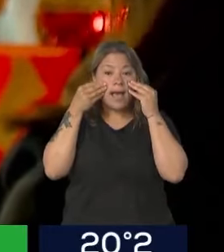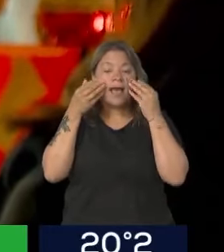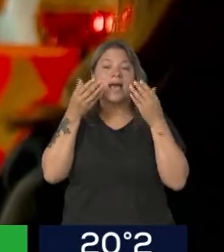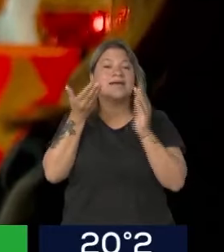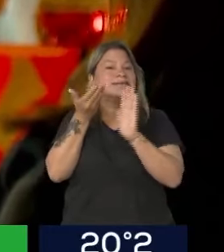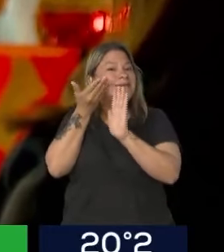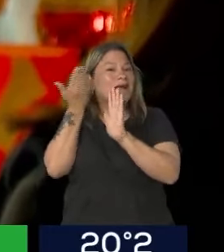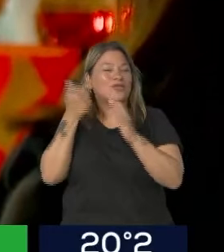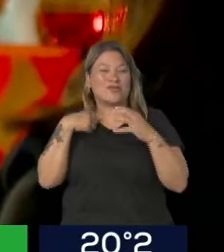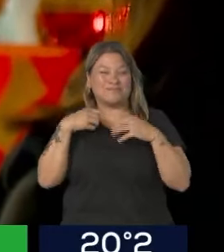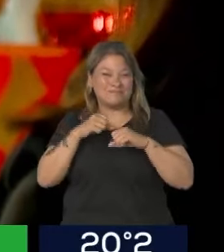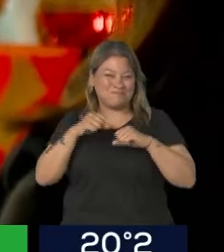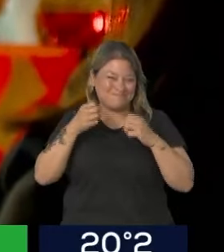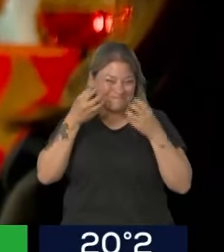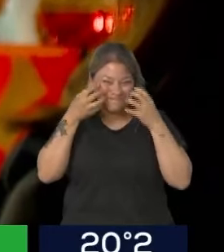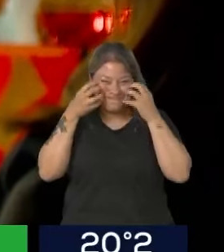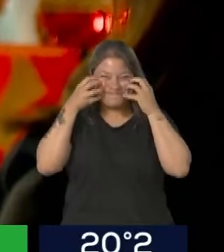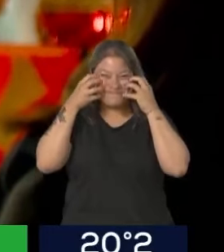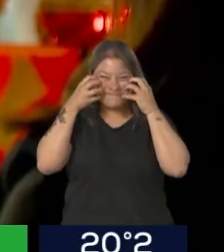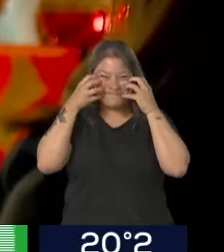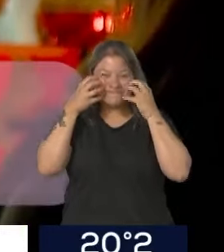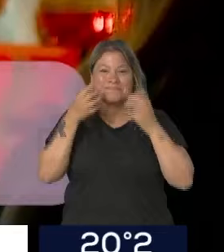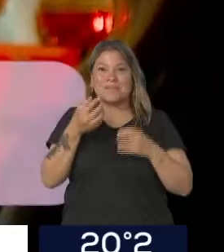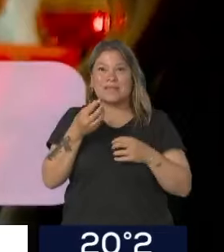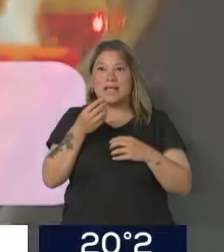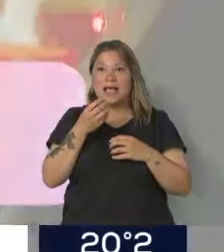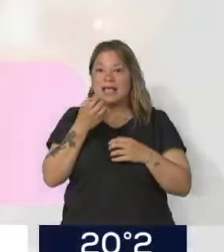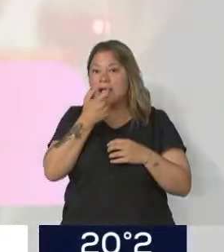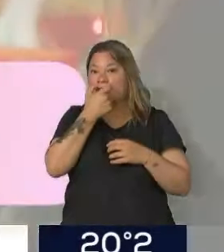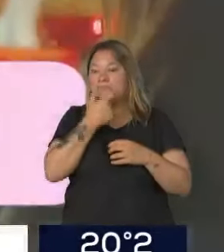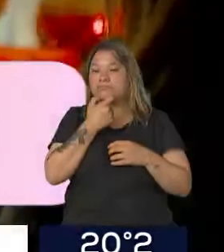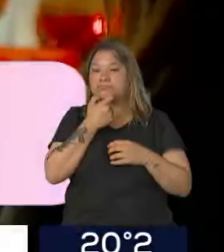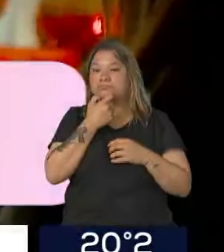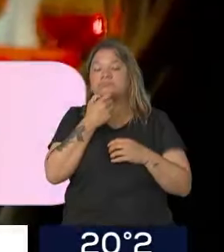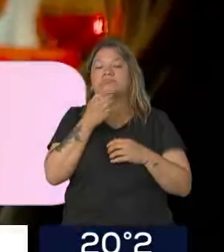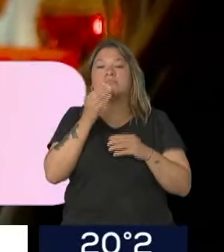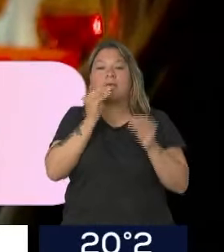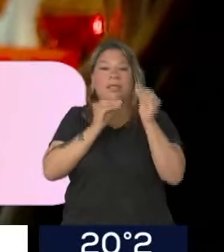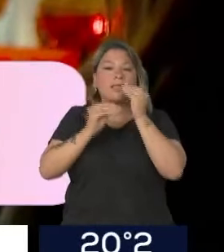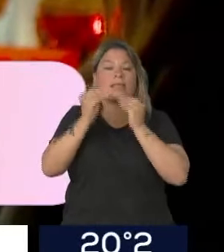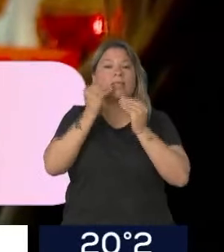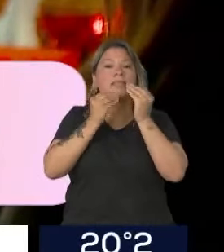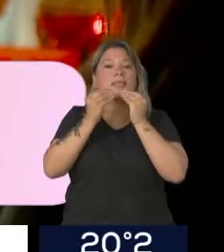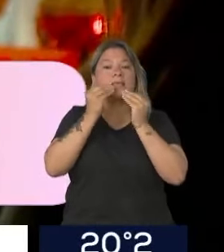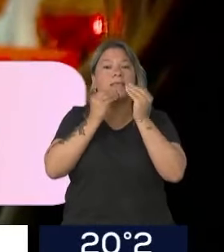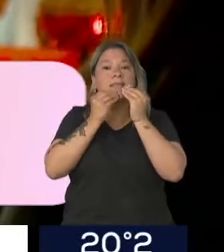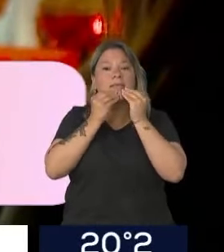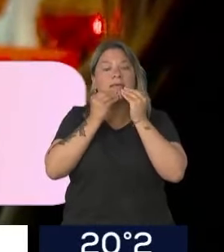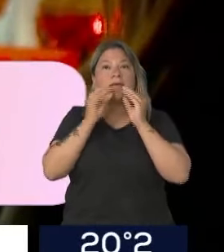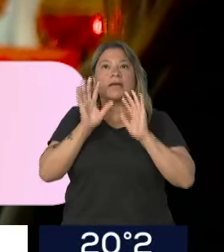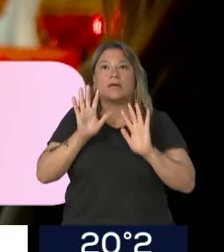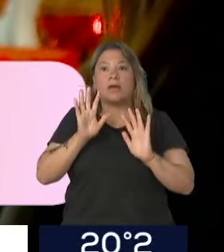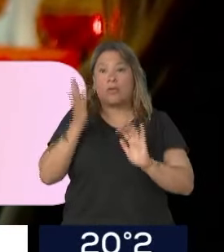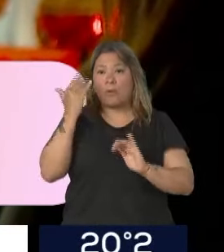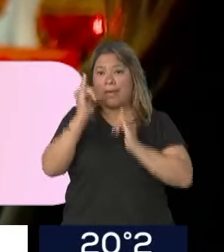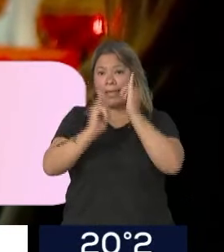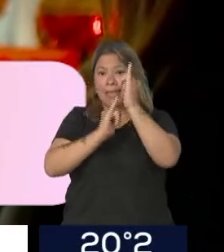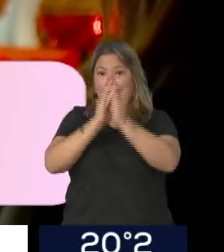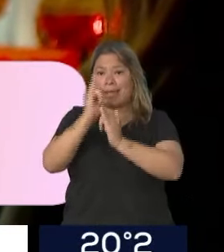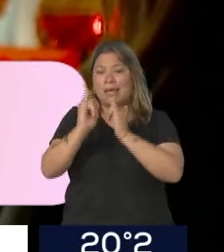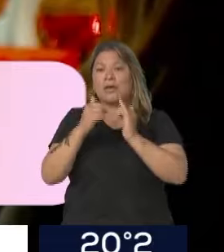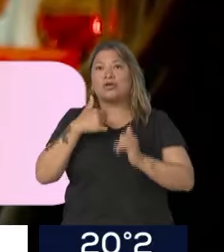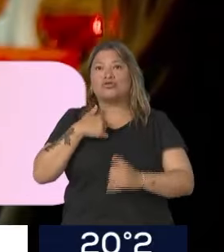era gordita yo, y me fabricaron mi propio paladar. Y yo, como te explicaba antes, nunca fui gangosa porque